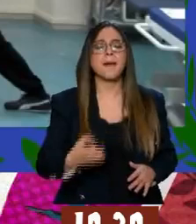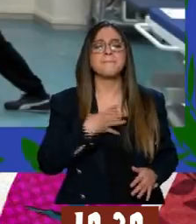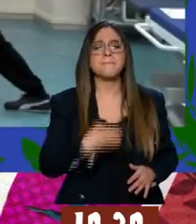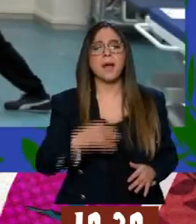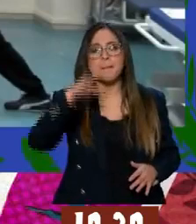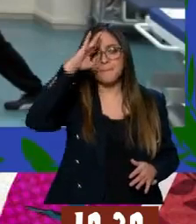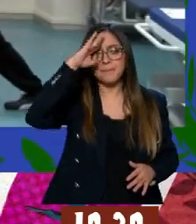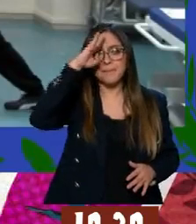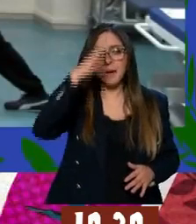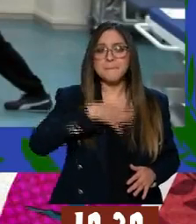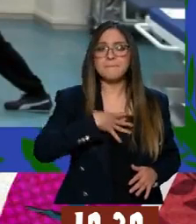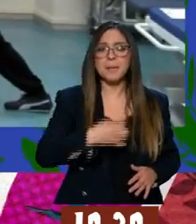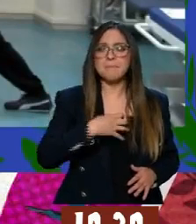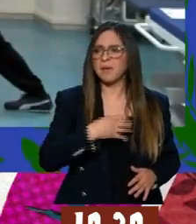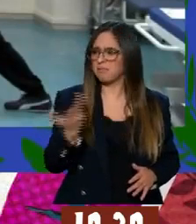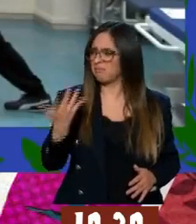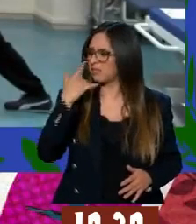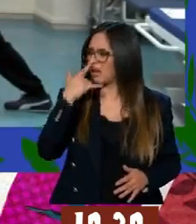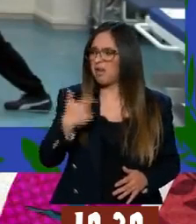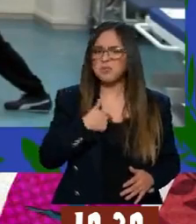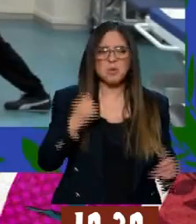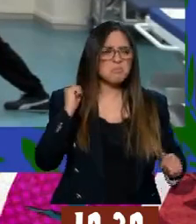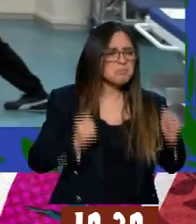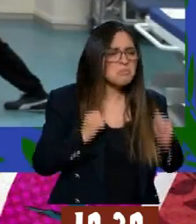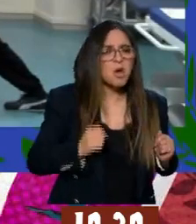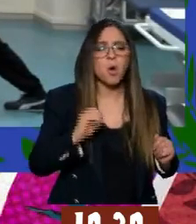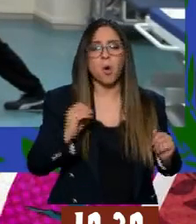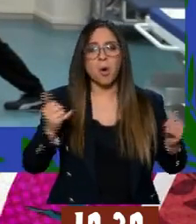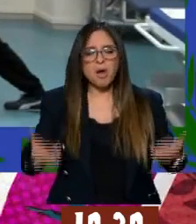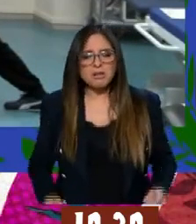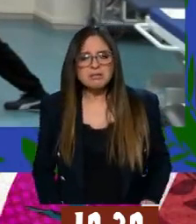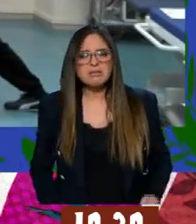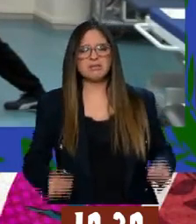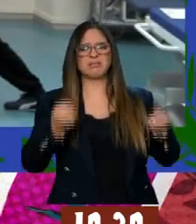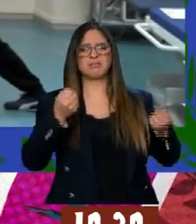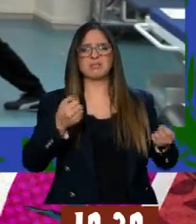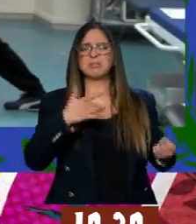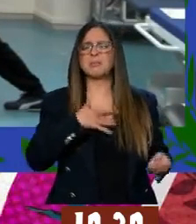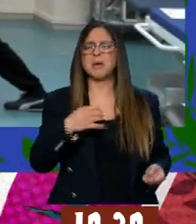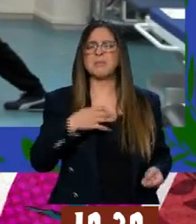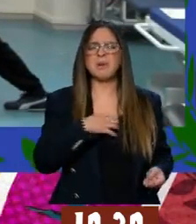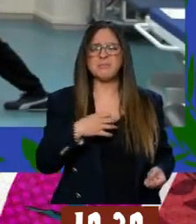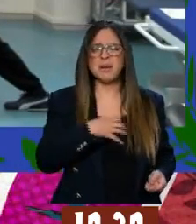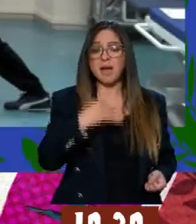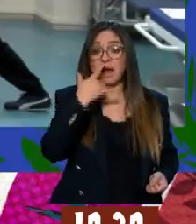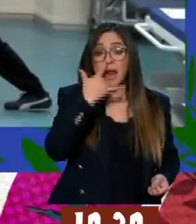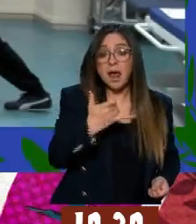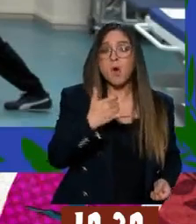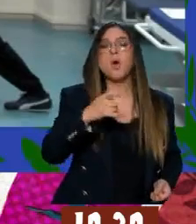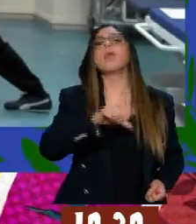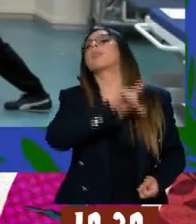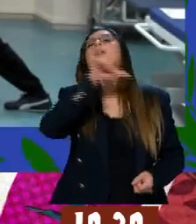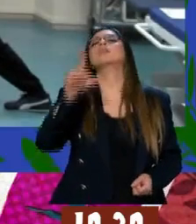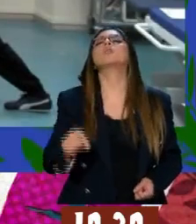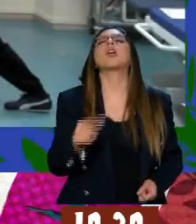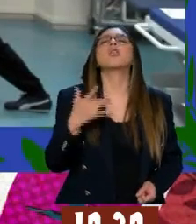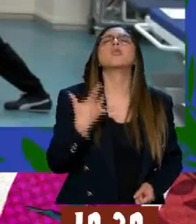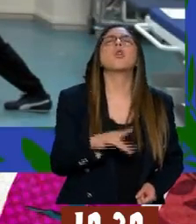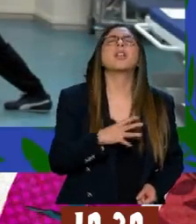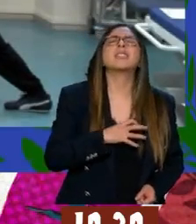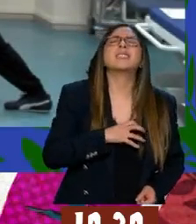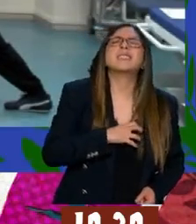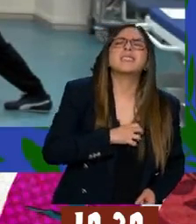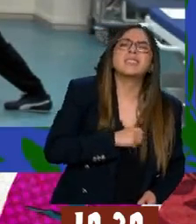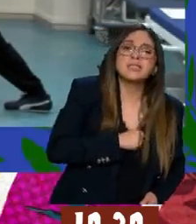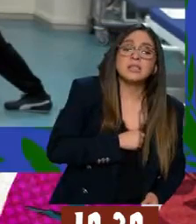acelerado y no ha corrido, uno no ha hecho un esfuerzo, pues eso nos debe de llamar la atención. El dolor en el pecho es muy importante. No todos